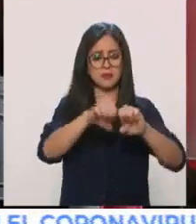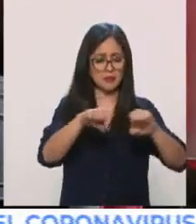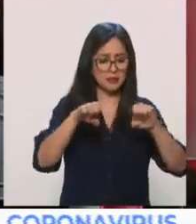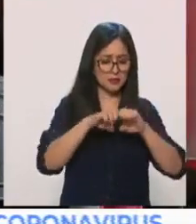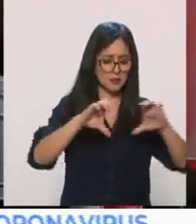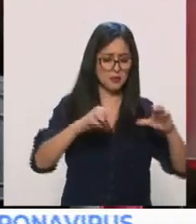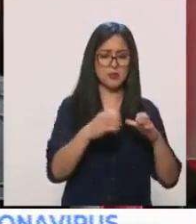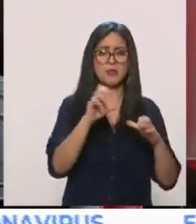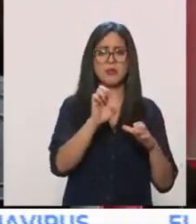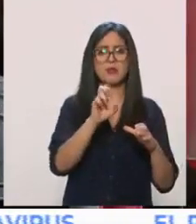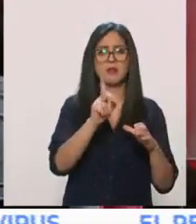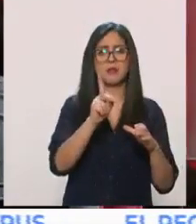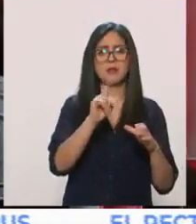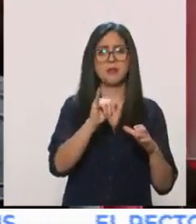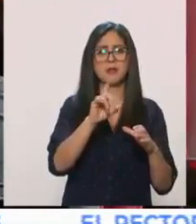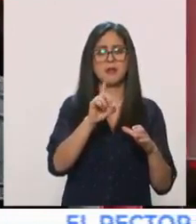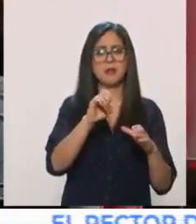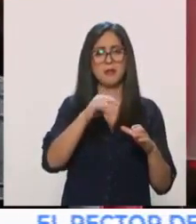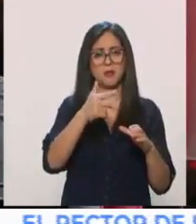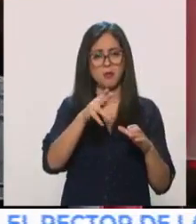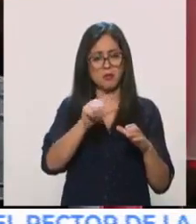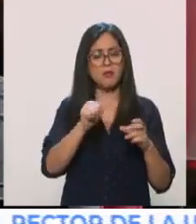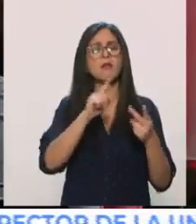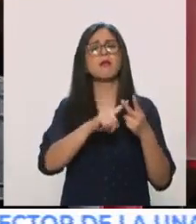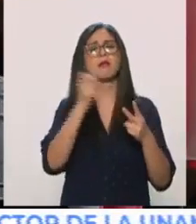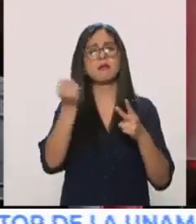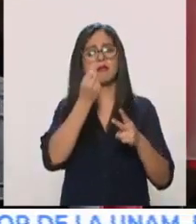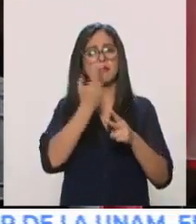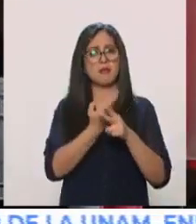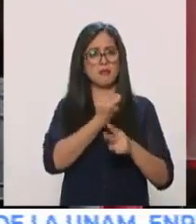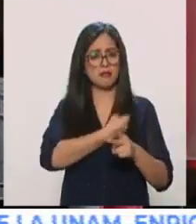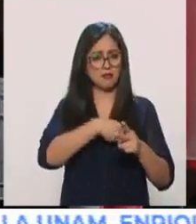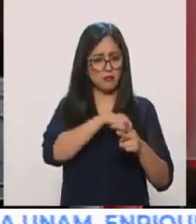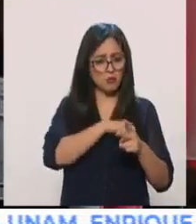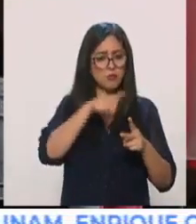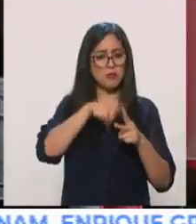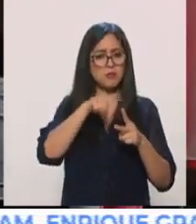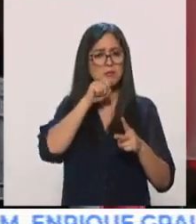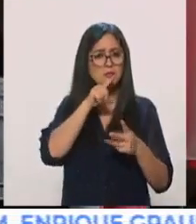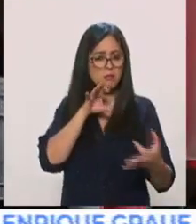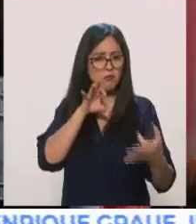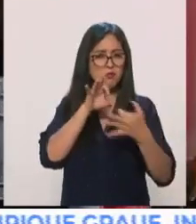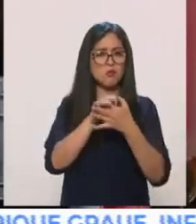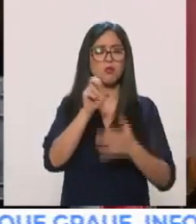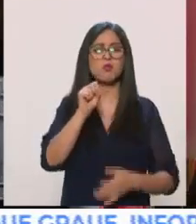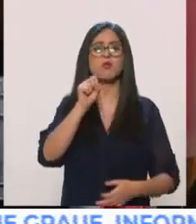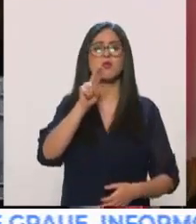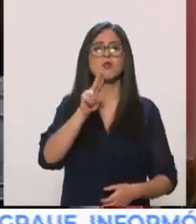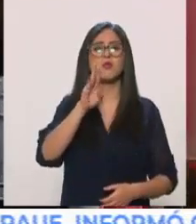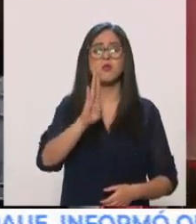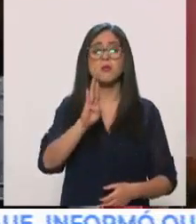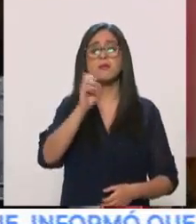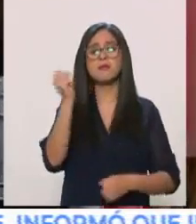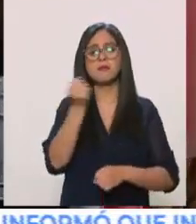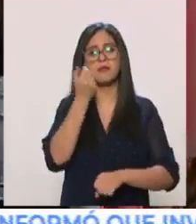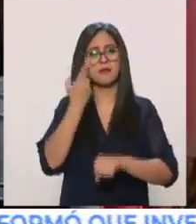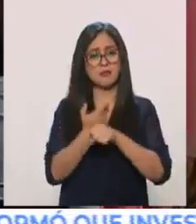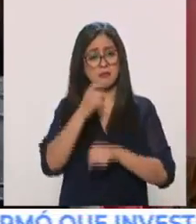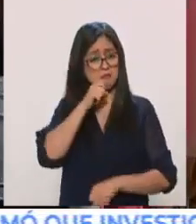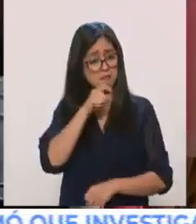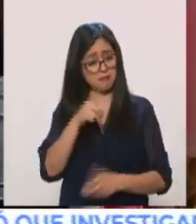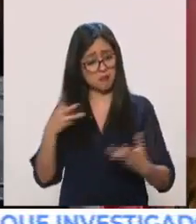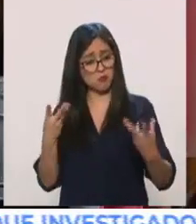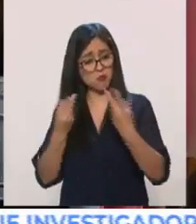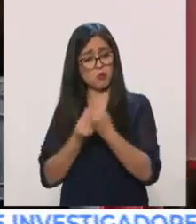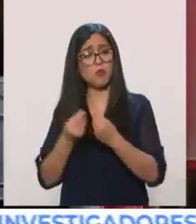epidemiología, de promoción de la salud y de los infectólogos propios que tenemos en la subsecretaría, pero también tiene un aval de la